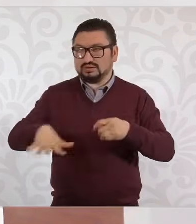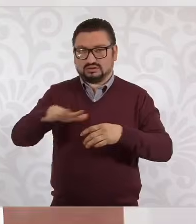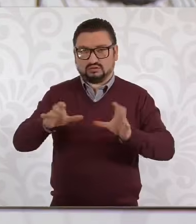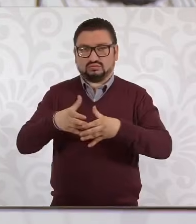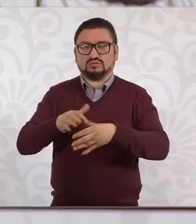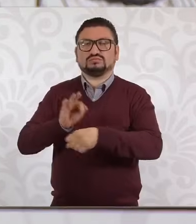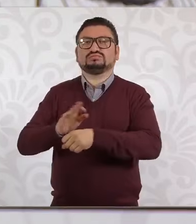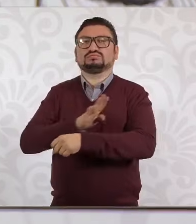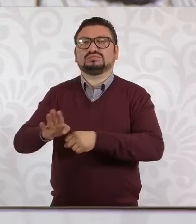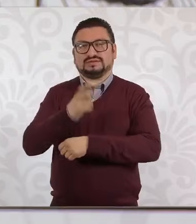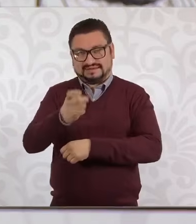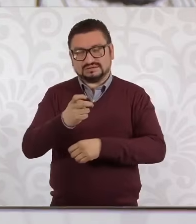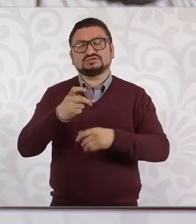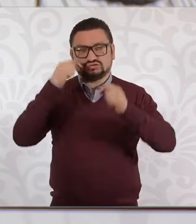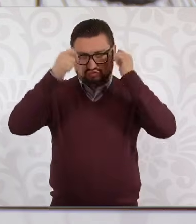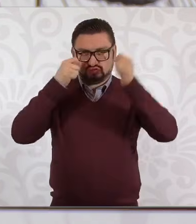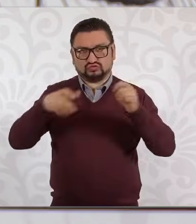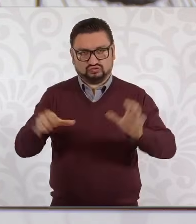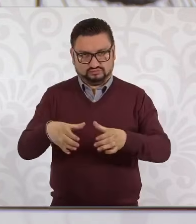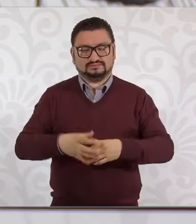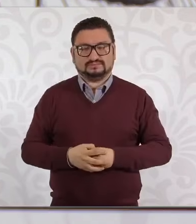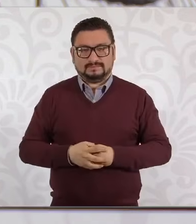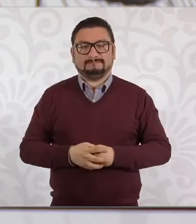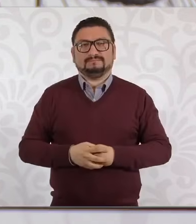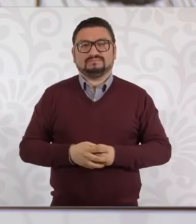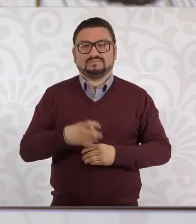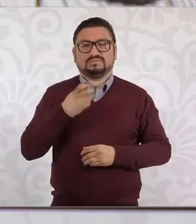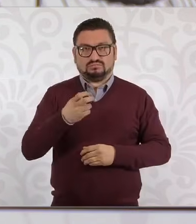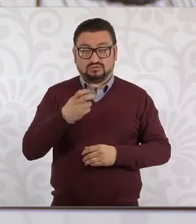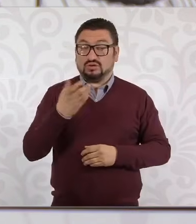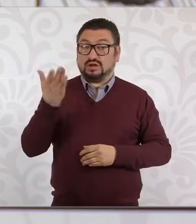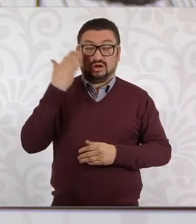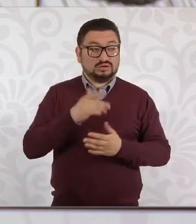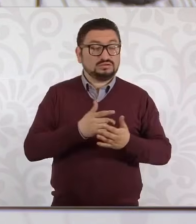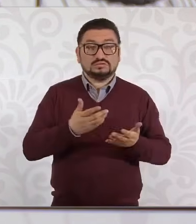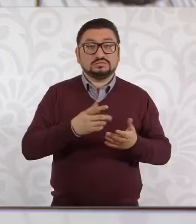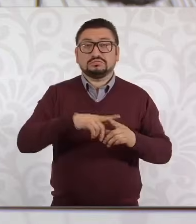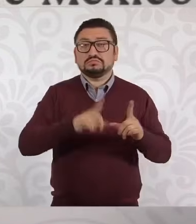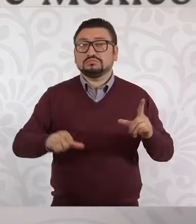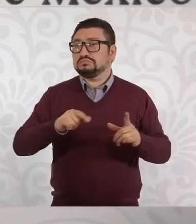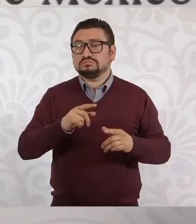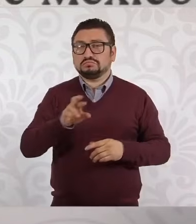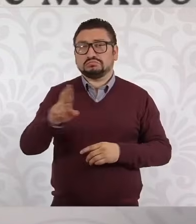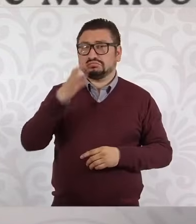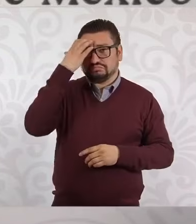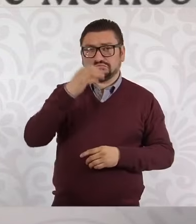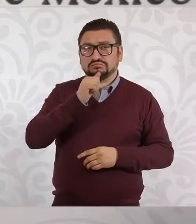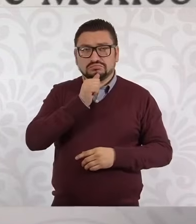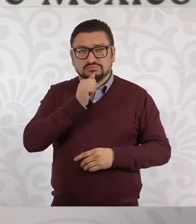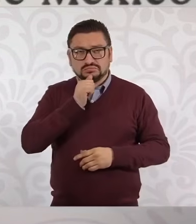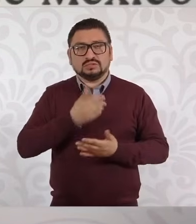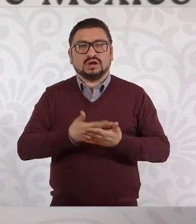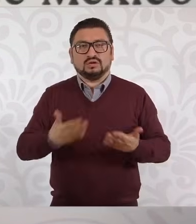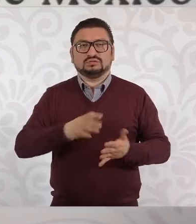En esencia, ese es el turismo comunitario. El turismo comunitario no estaba reconocido en el país. Entonces, hoy